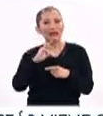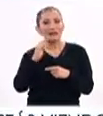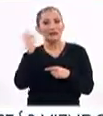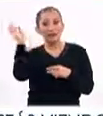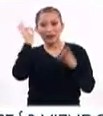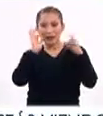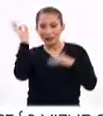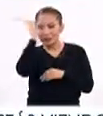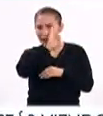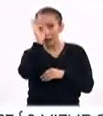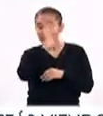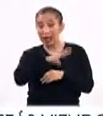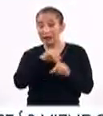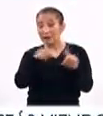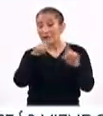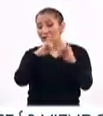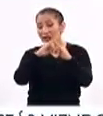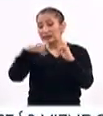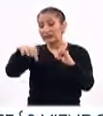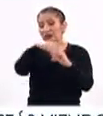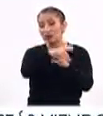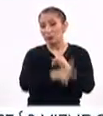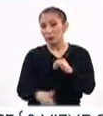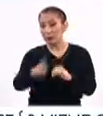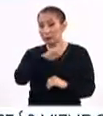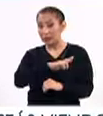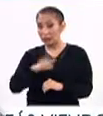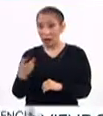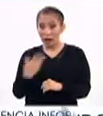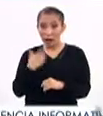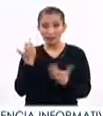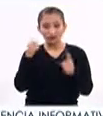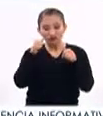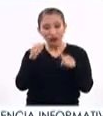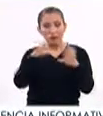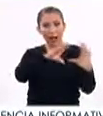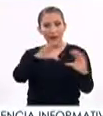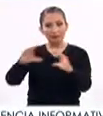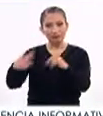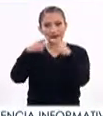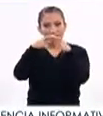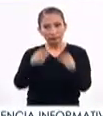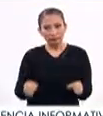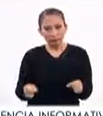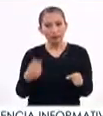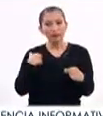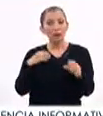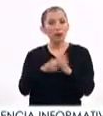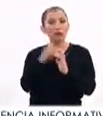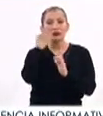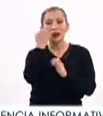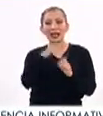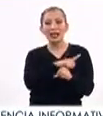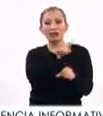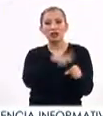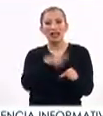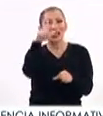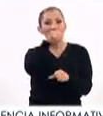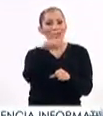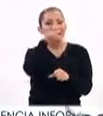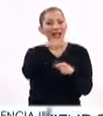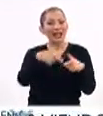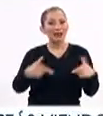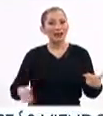En México existen diferentes instituciones públicas y particulares dedicadas a la enseñanza del japonés, como la Escuela Nacional de